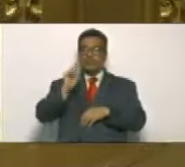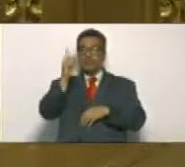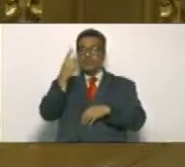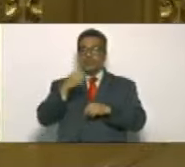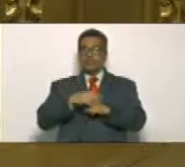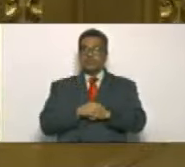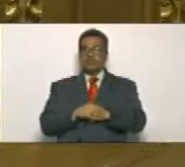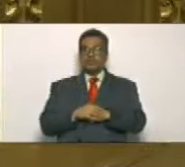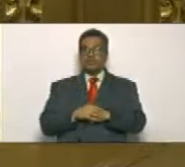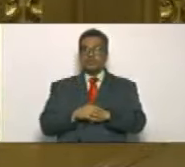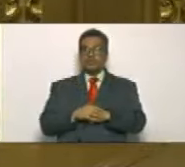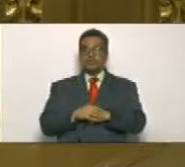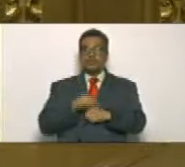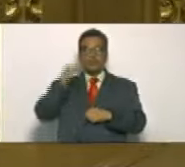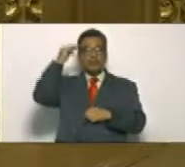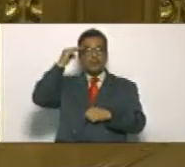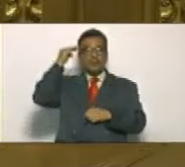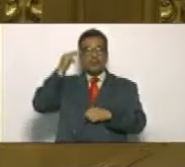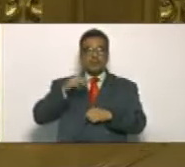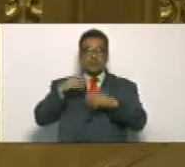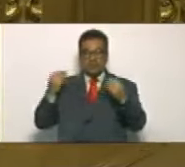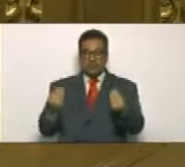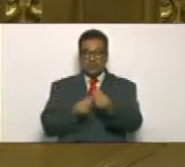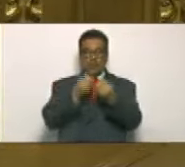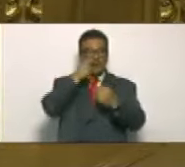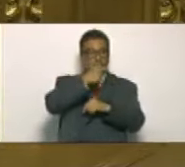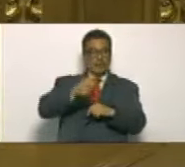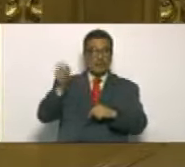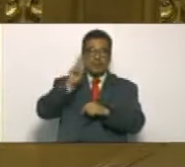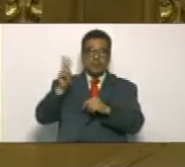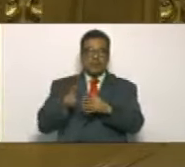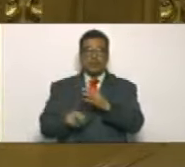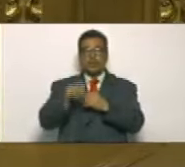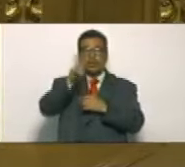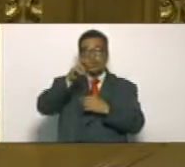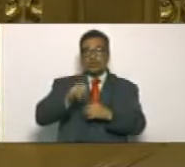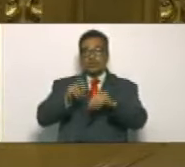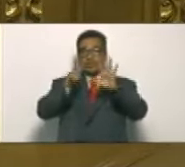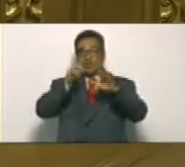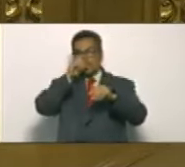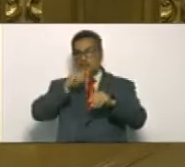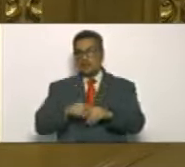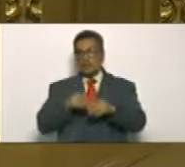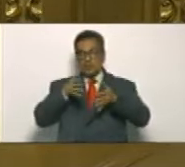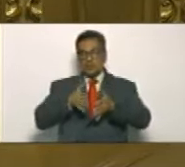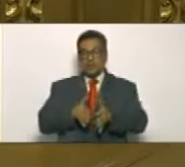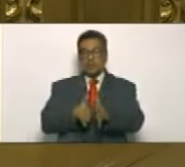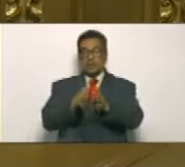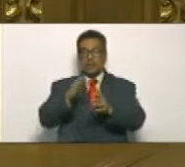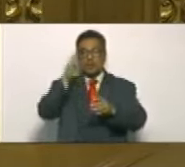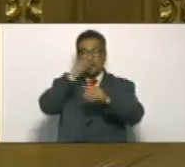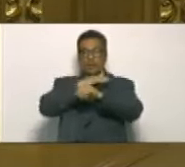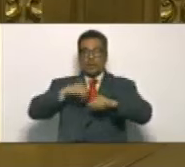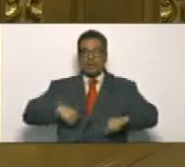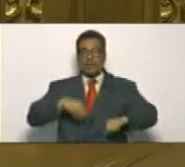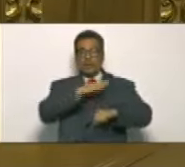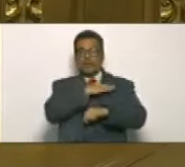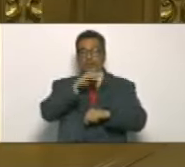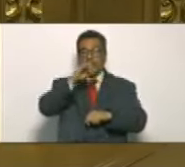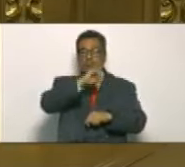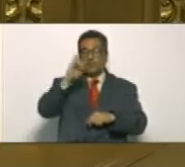primero, conmemorar junto al pueblo venezolano los 207 años del natalicio del general Ezequiel